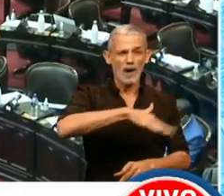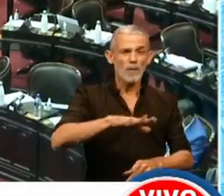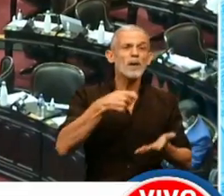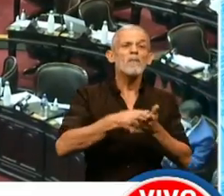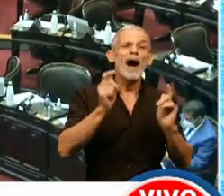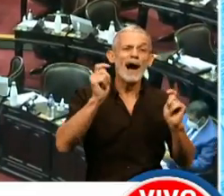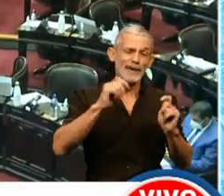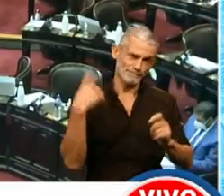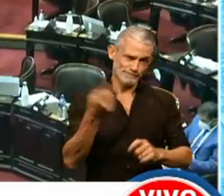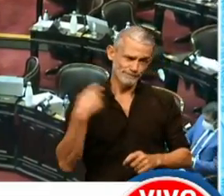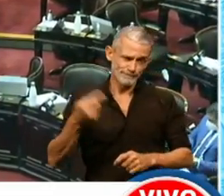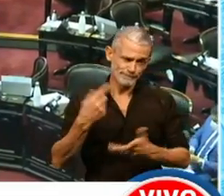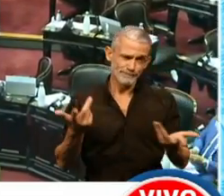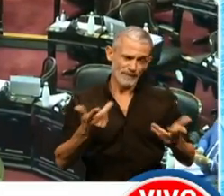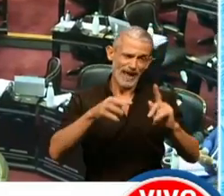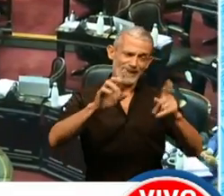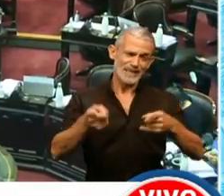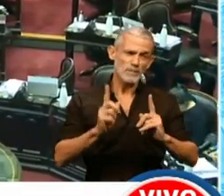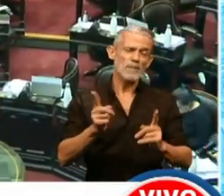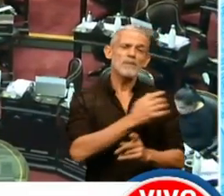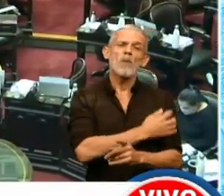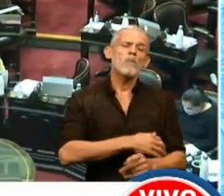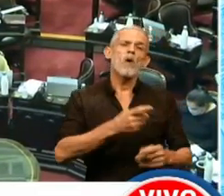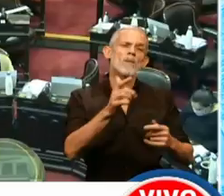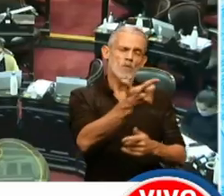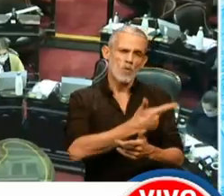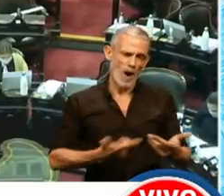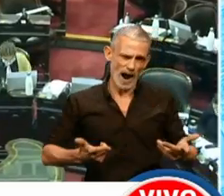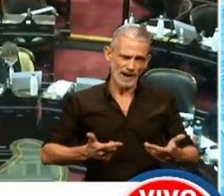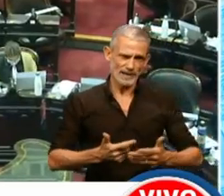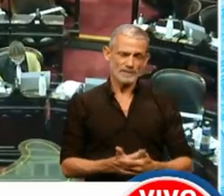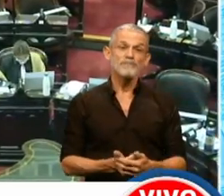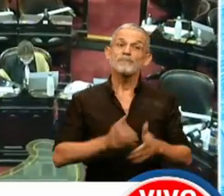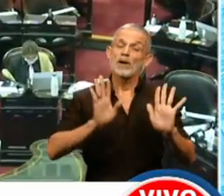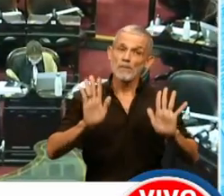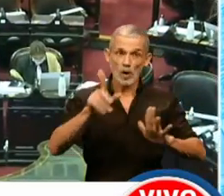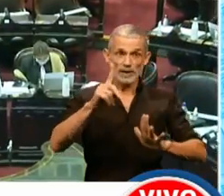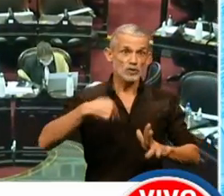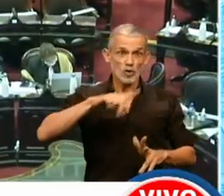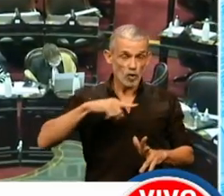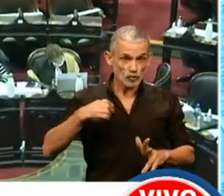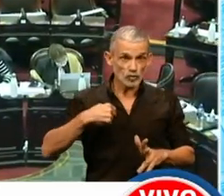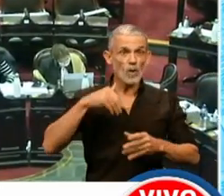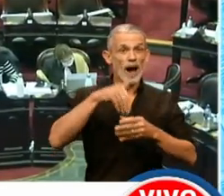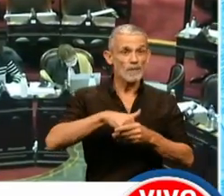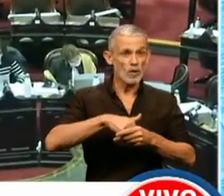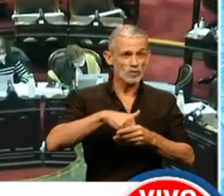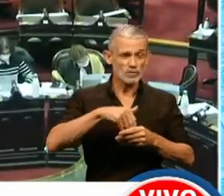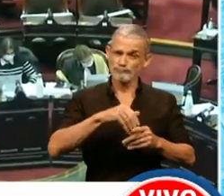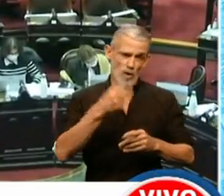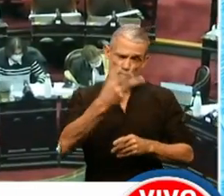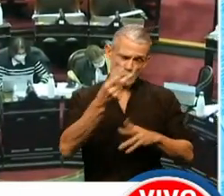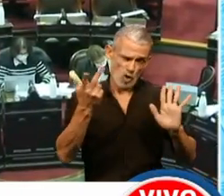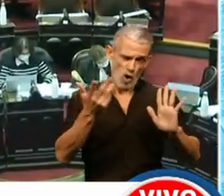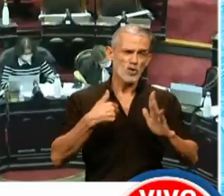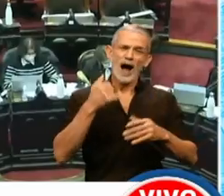los sectores más vulnerables y desposeídos de nuestra sociedad o lo que de ninguna manera voy a apoyar este proyecto